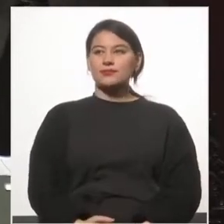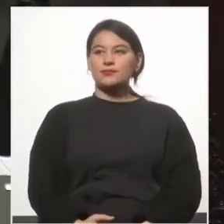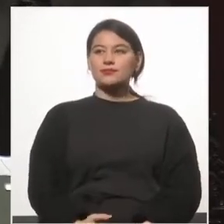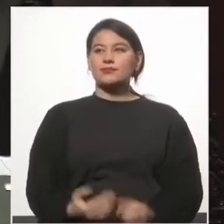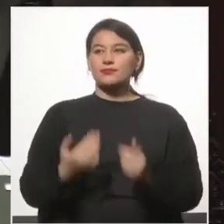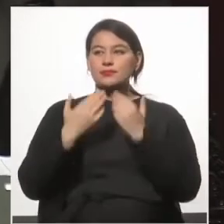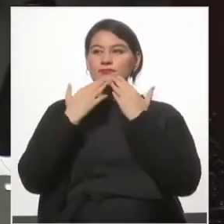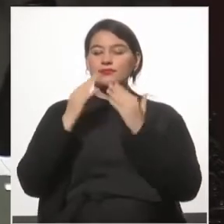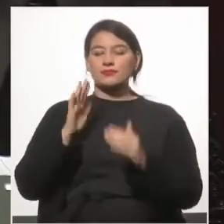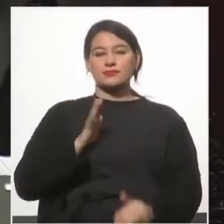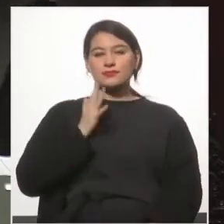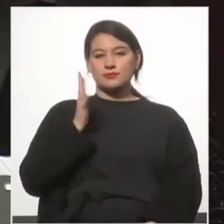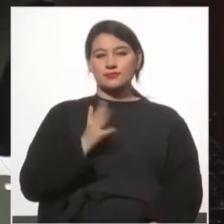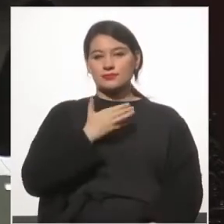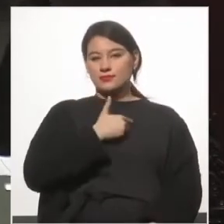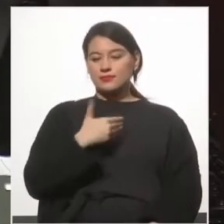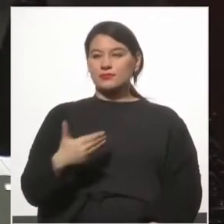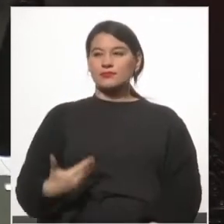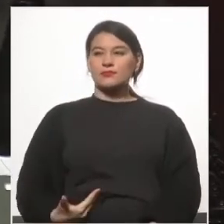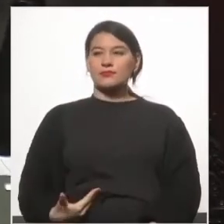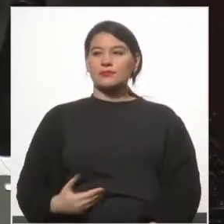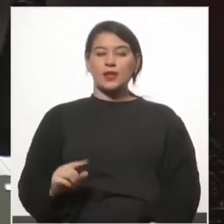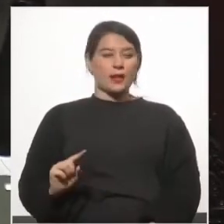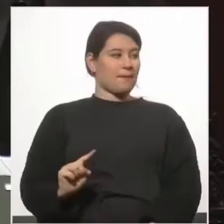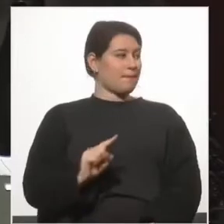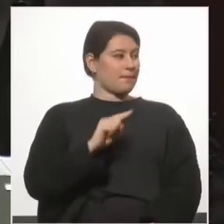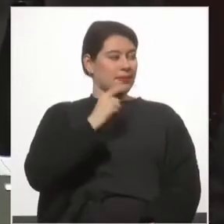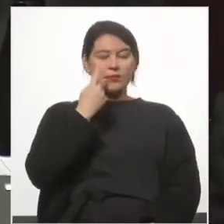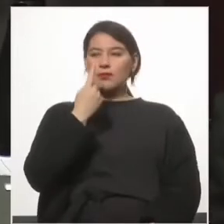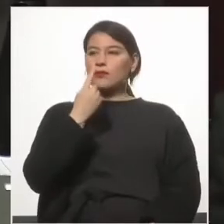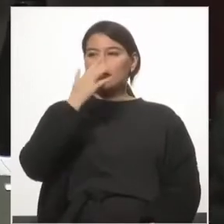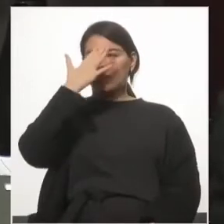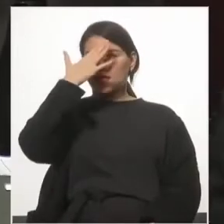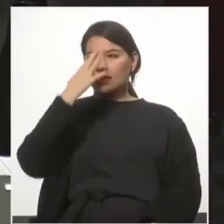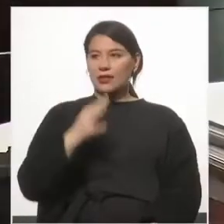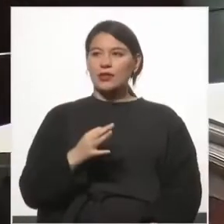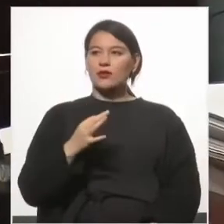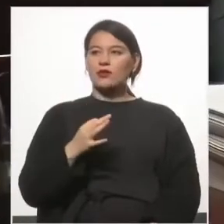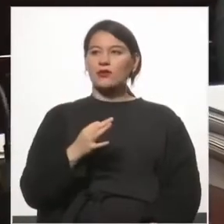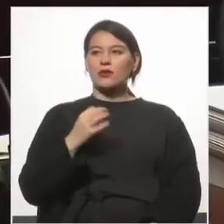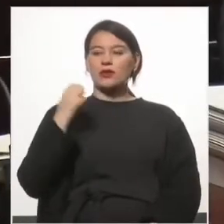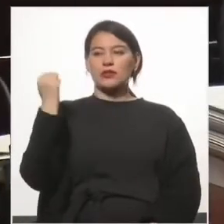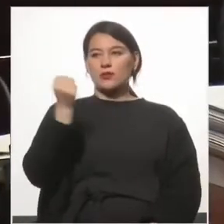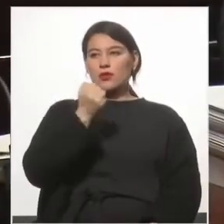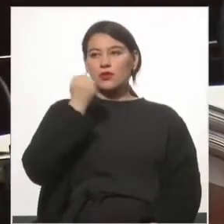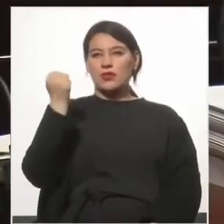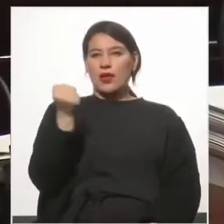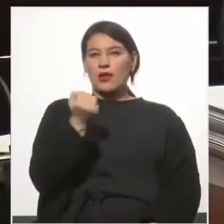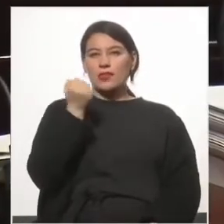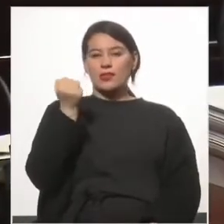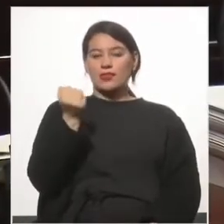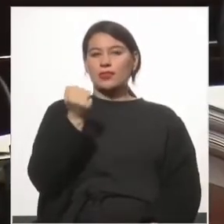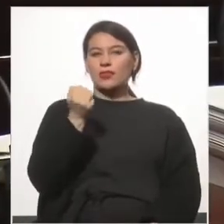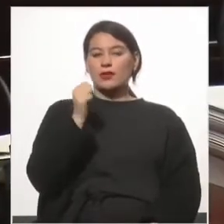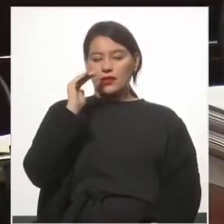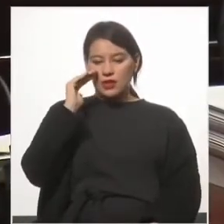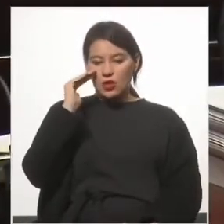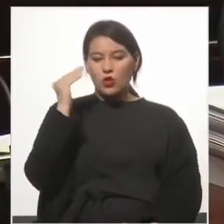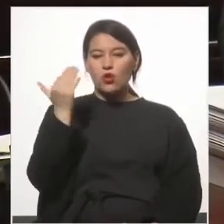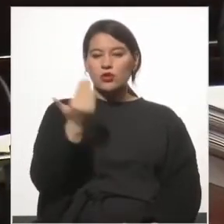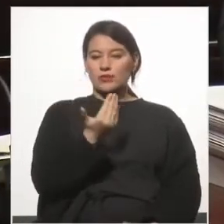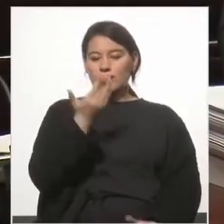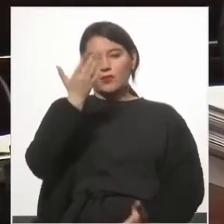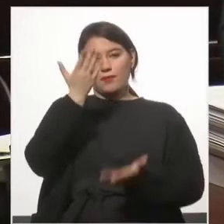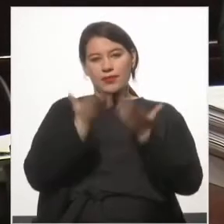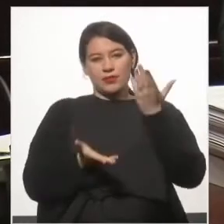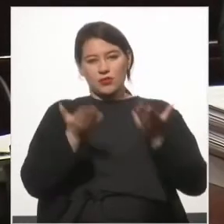Gracias, señora Presidenta. En primer término, creo que es de orden hacer un reconocimiento al